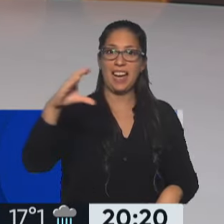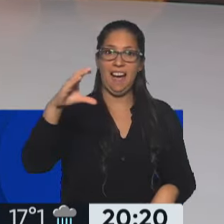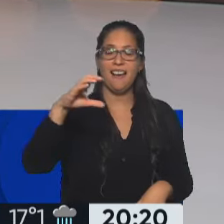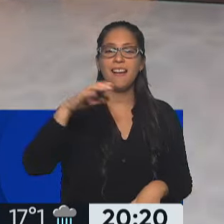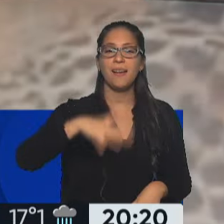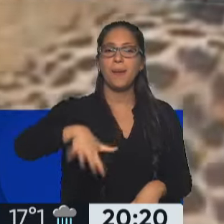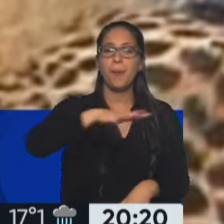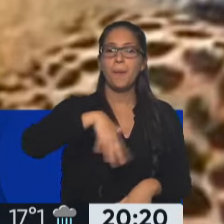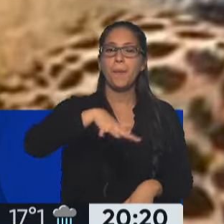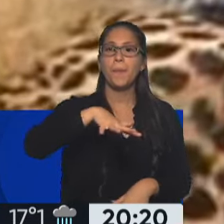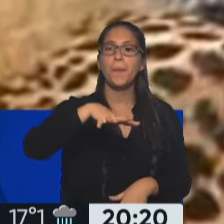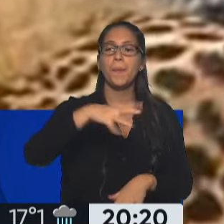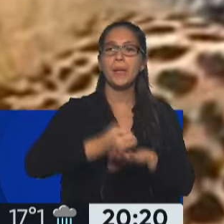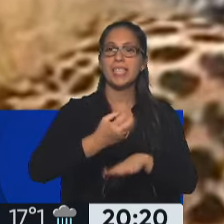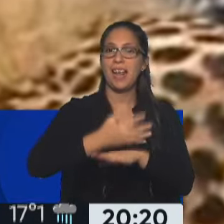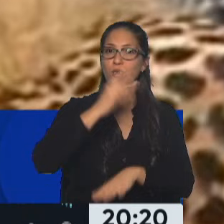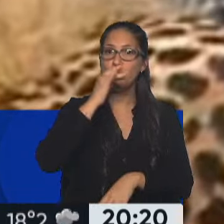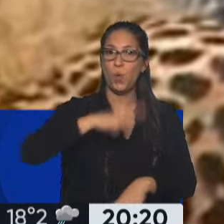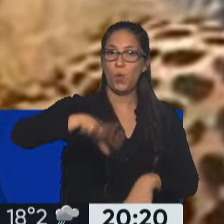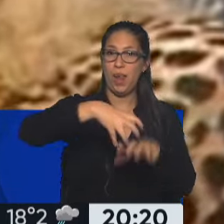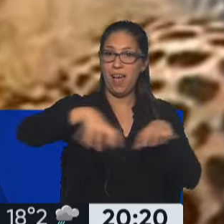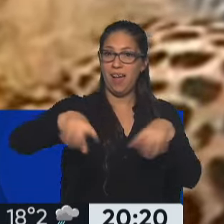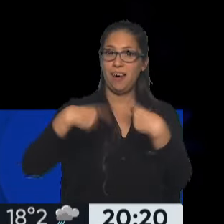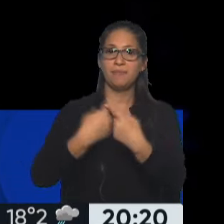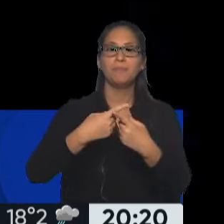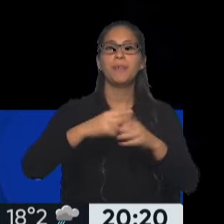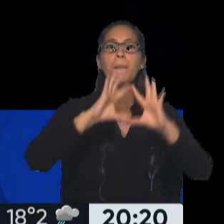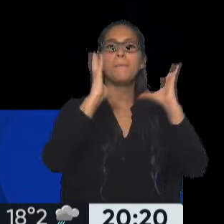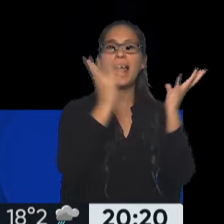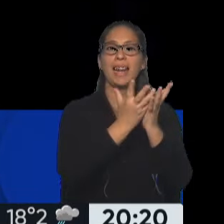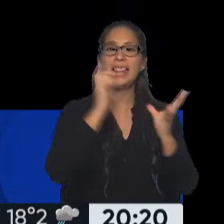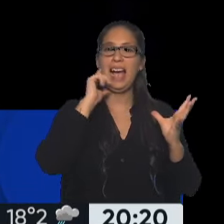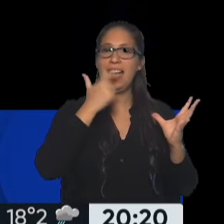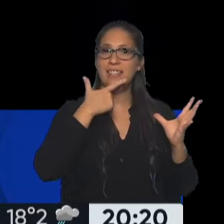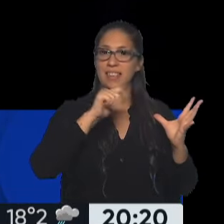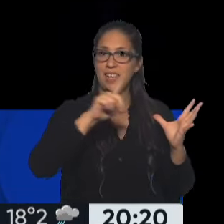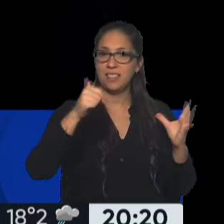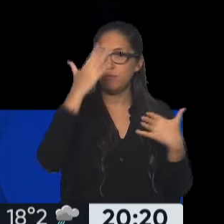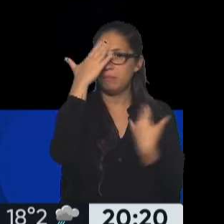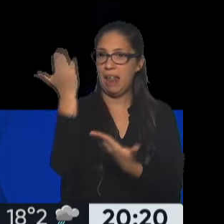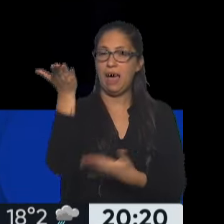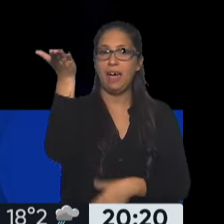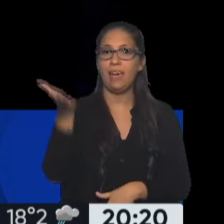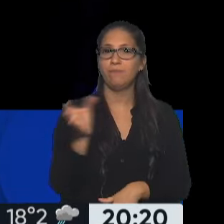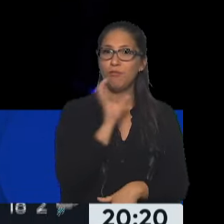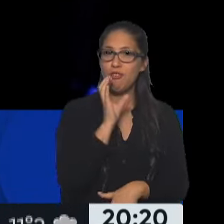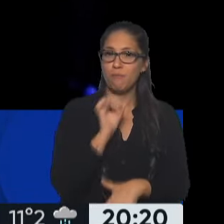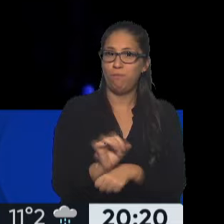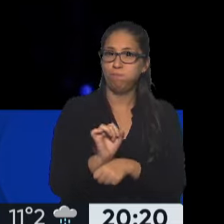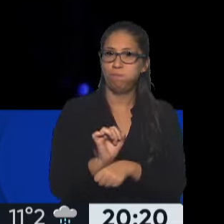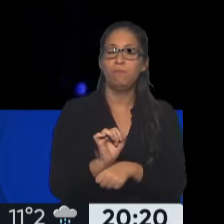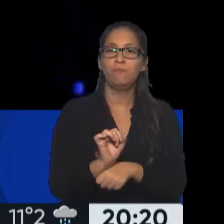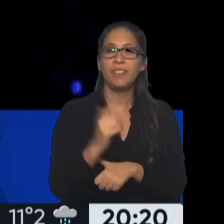estar presentando Planeta Gasalla. Sí, claro, en homenaje al capo cómico argentino Antonio Gasalla, serán